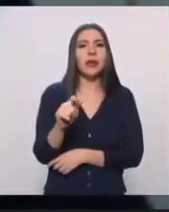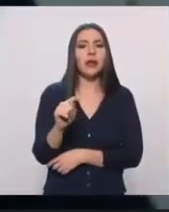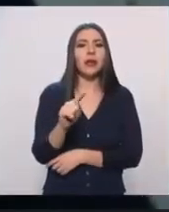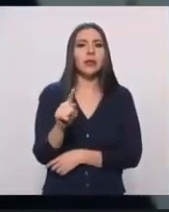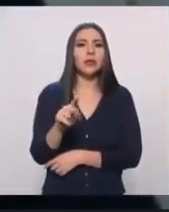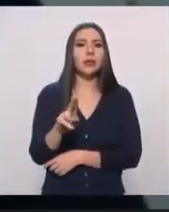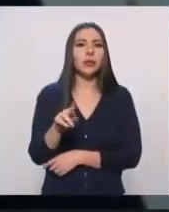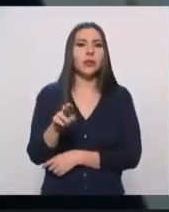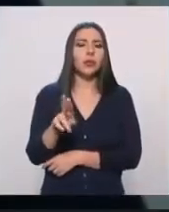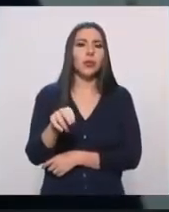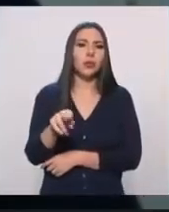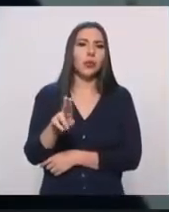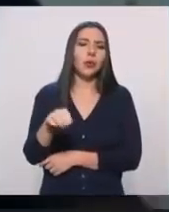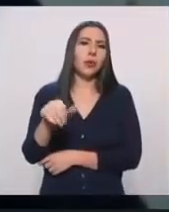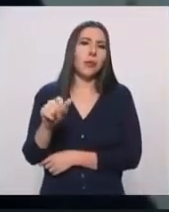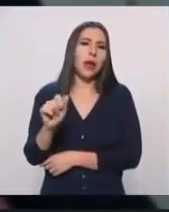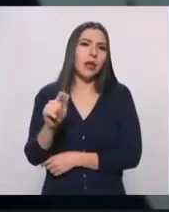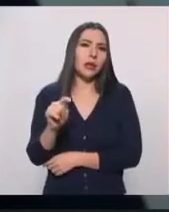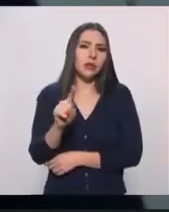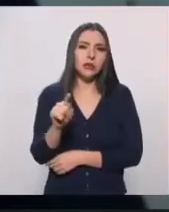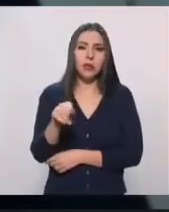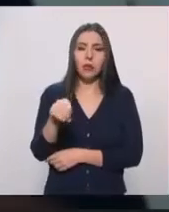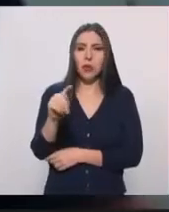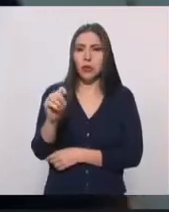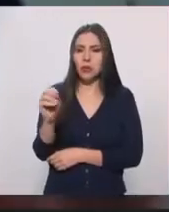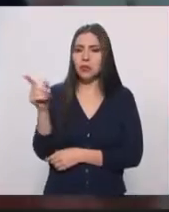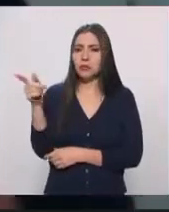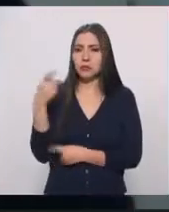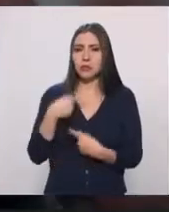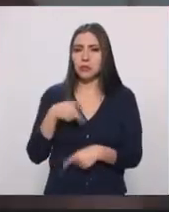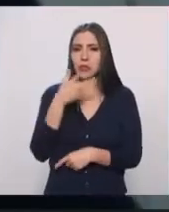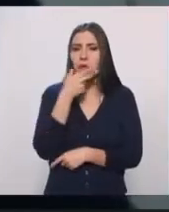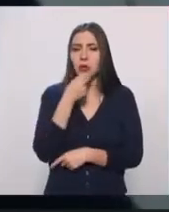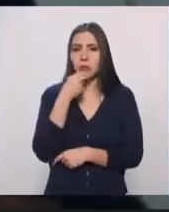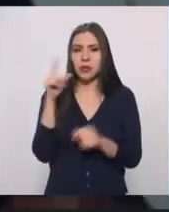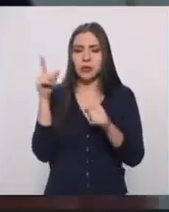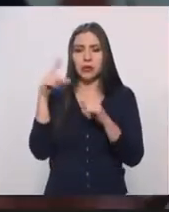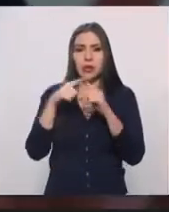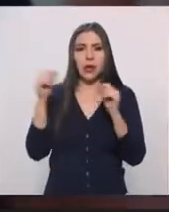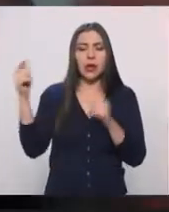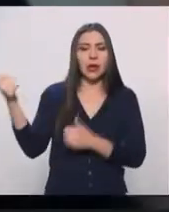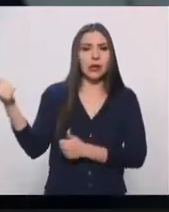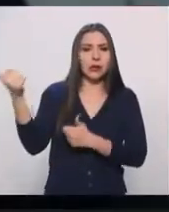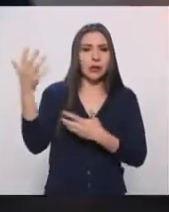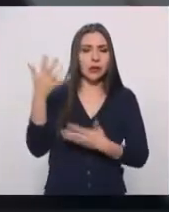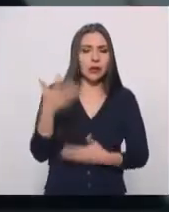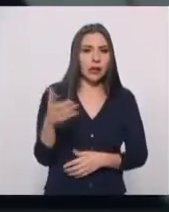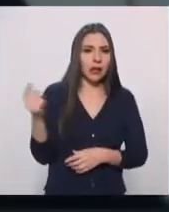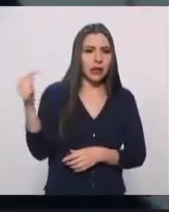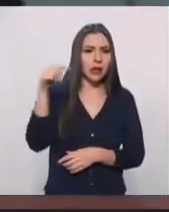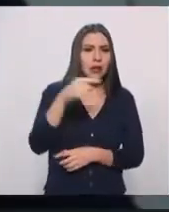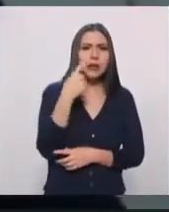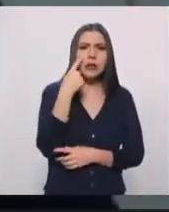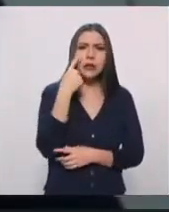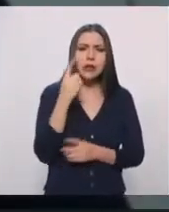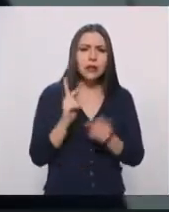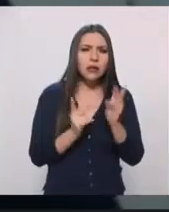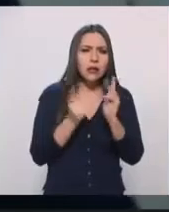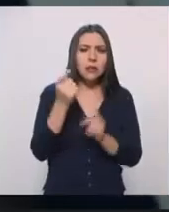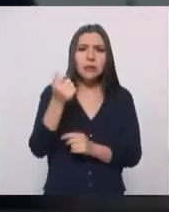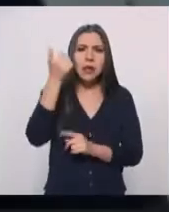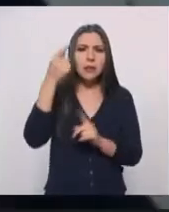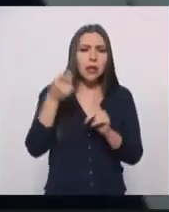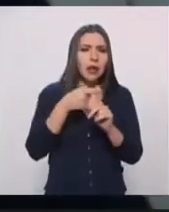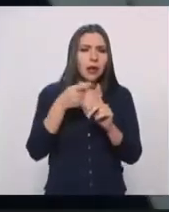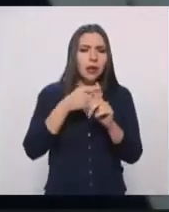¿no? Allá en la década de los 30, pero él sí hizo un vivero primero y vio qué especies se podían